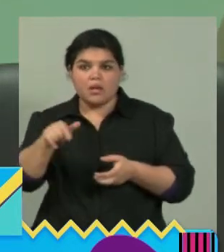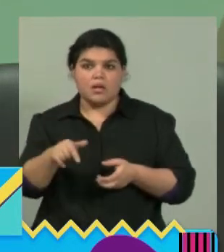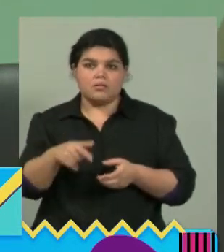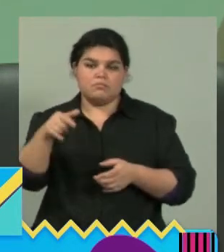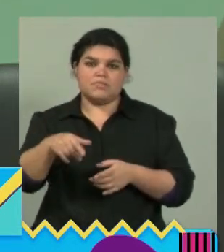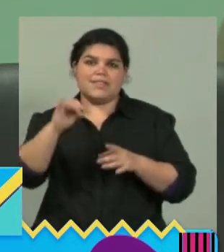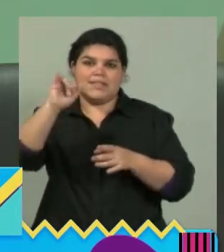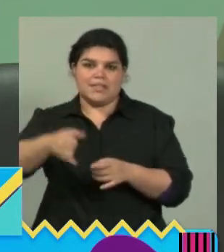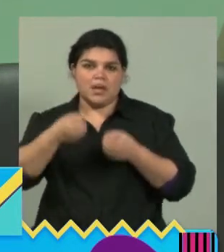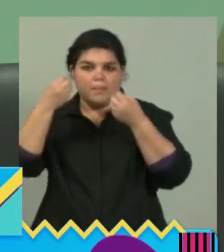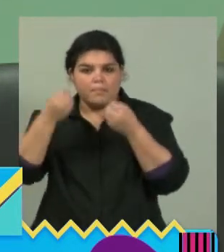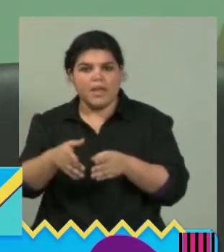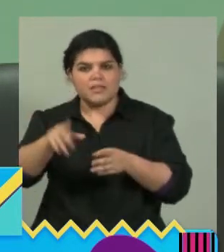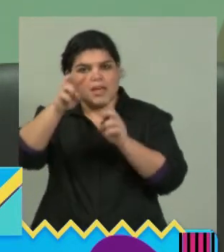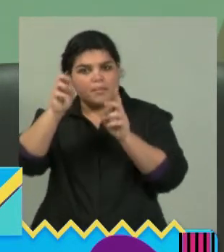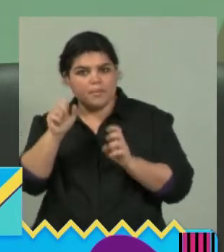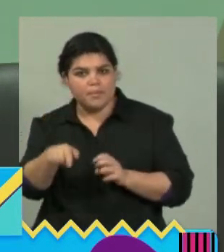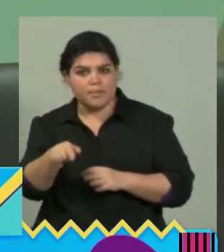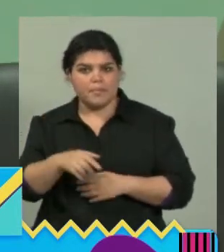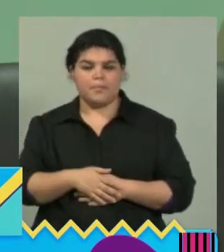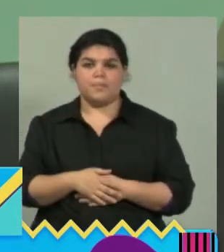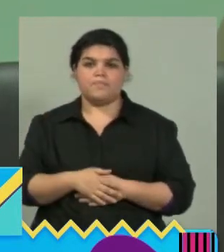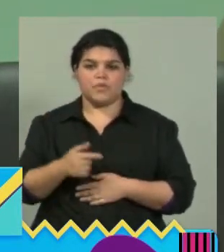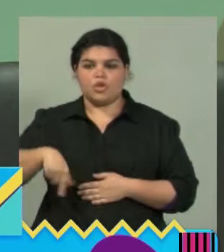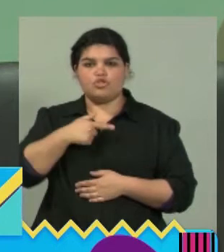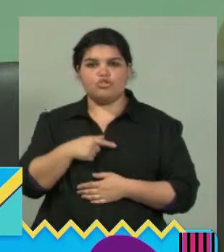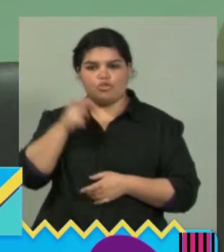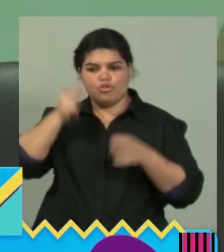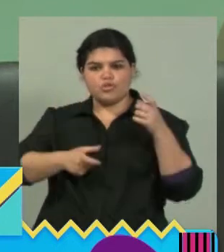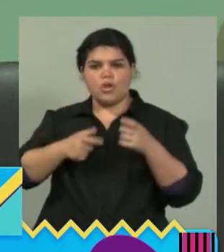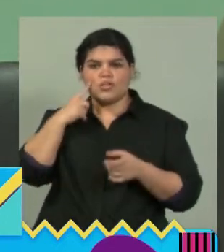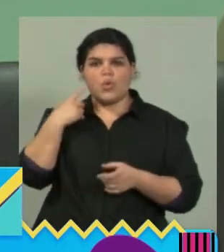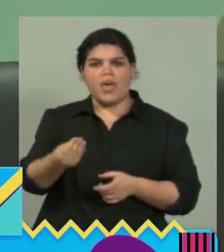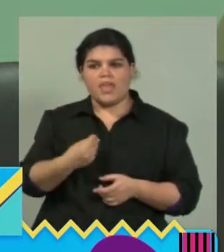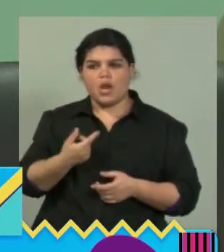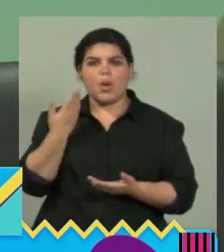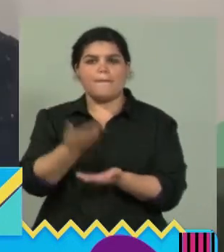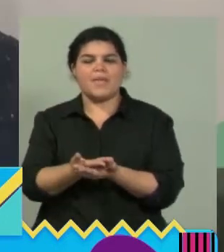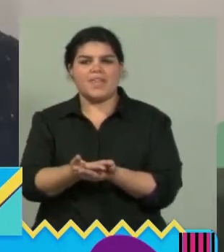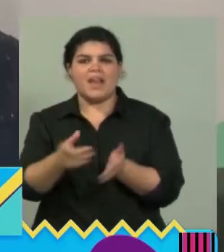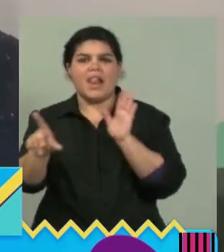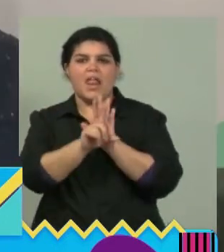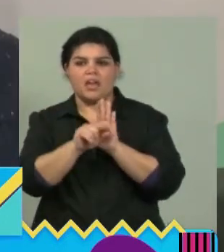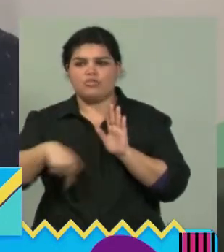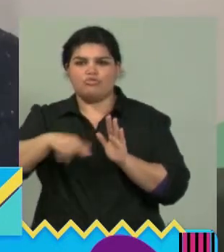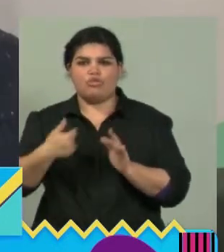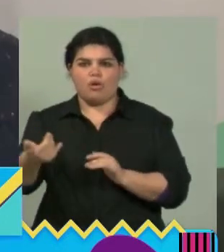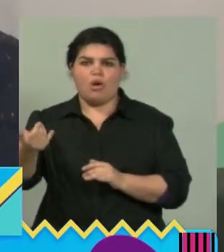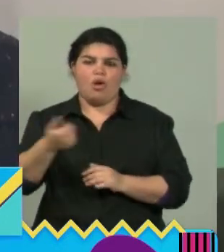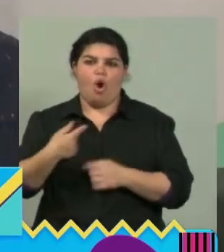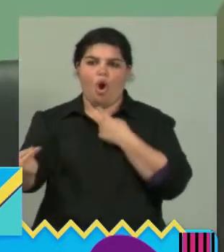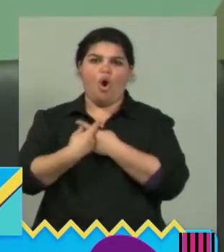causa. O sea que a nosotros los ciudadanos que estamos pidiendo que se respeten las leyes, sí nos hacen procesos, pero a